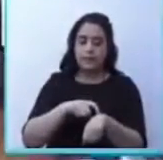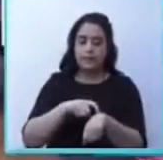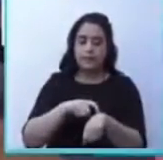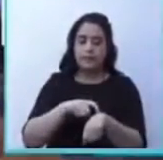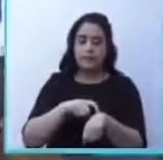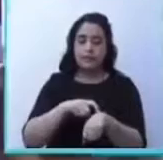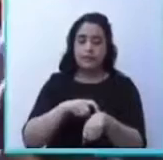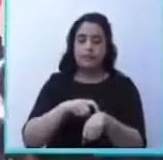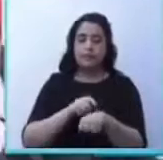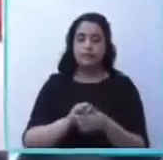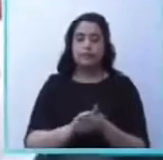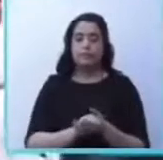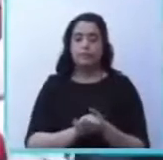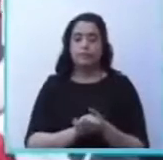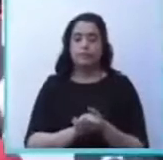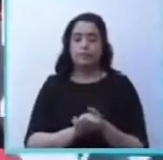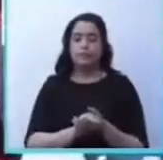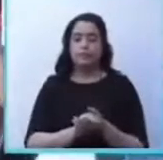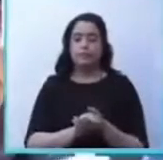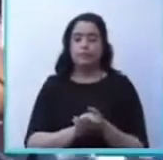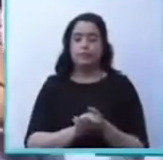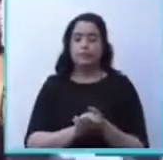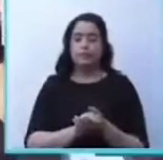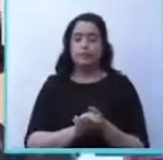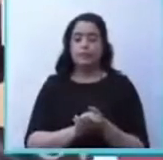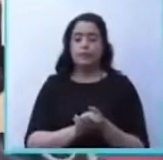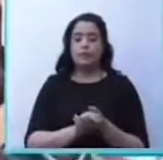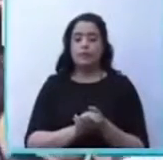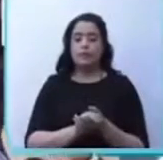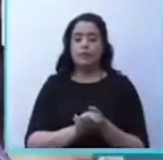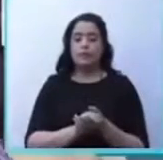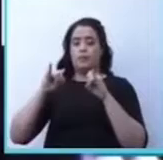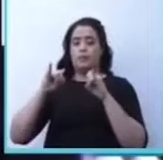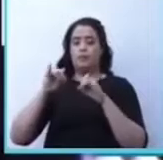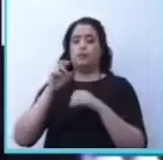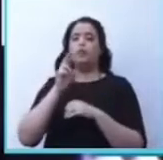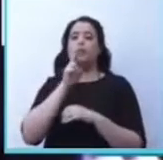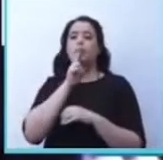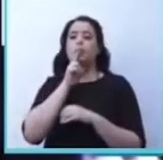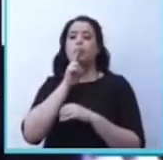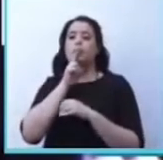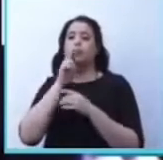proclamó nuestra independencia.